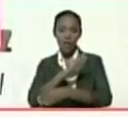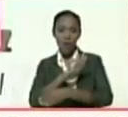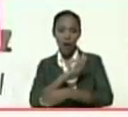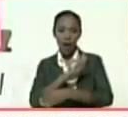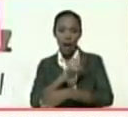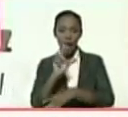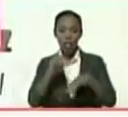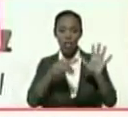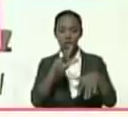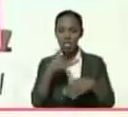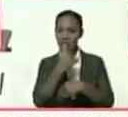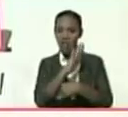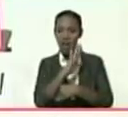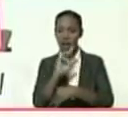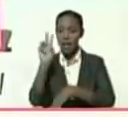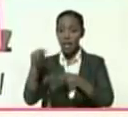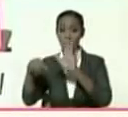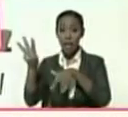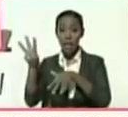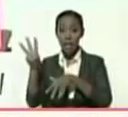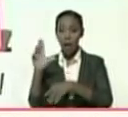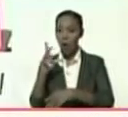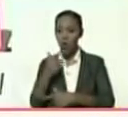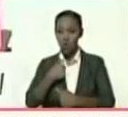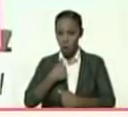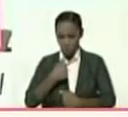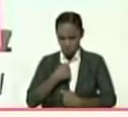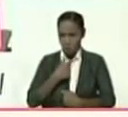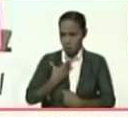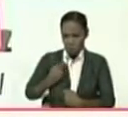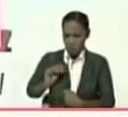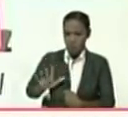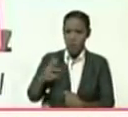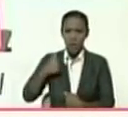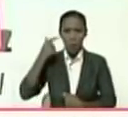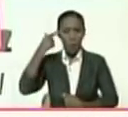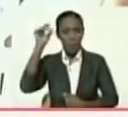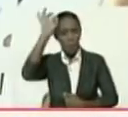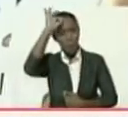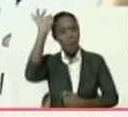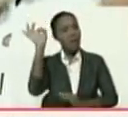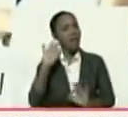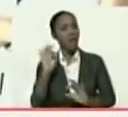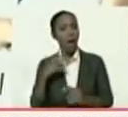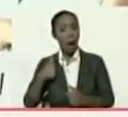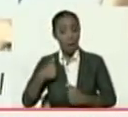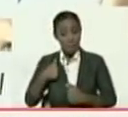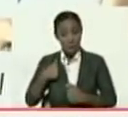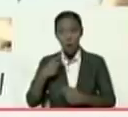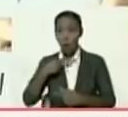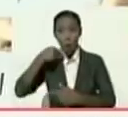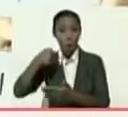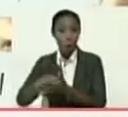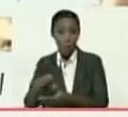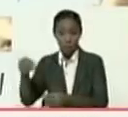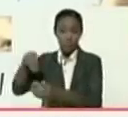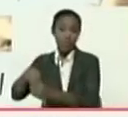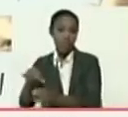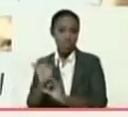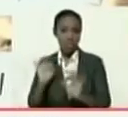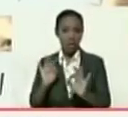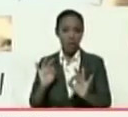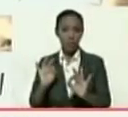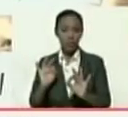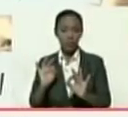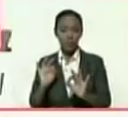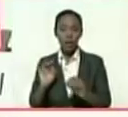13, yo no estaba ahí. Yo no sé nada de eso. A mí que no me metan en eso. No asumen